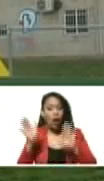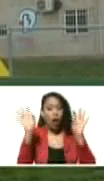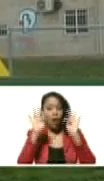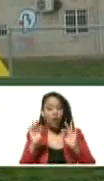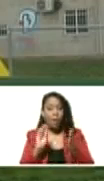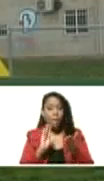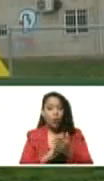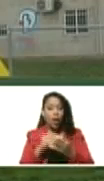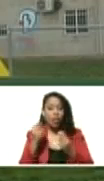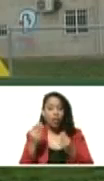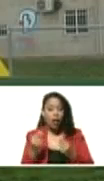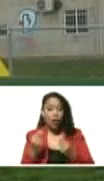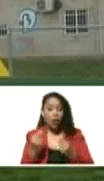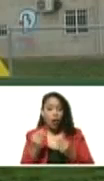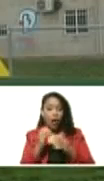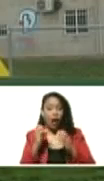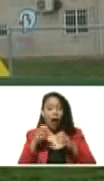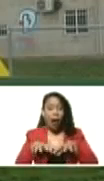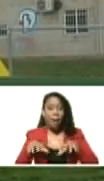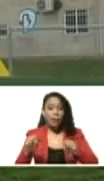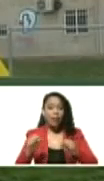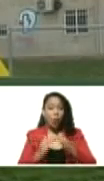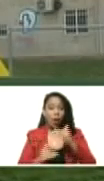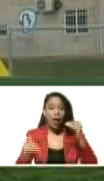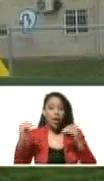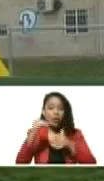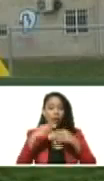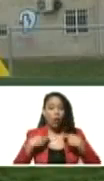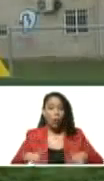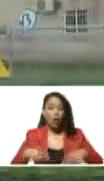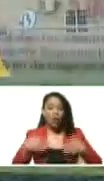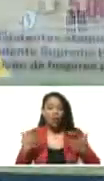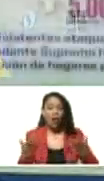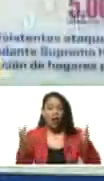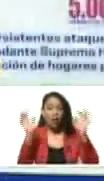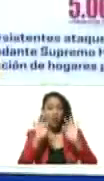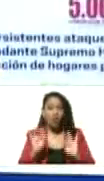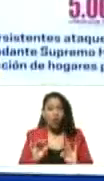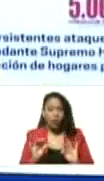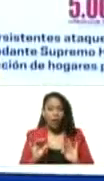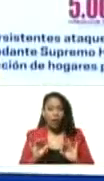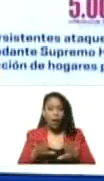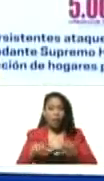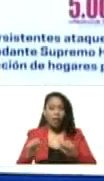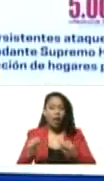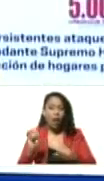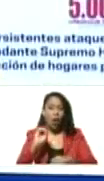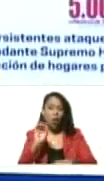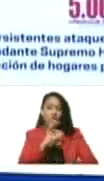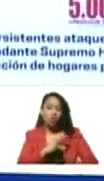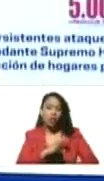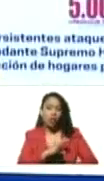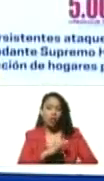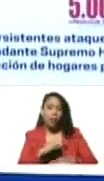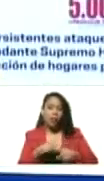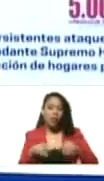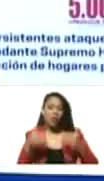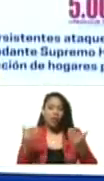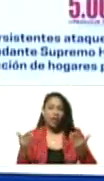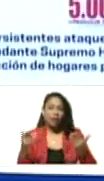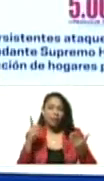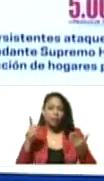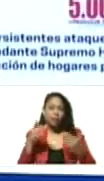el dinero, el capital, por encima del ser humano. La reflexión de qué modelo, el capitalista o el socialista. Pero ¿qué ha sido clave